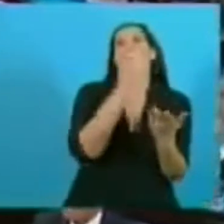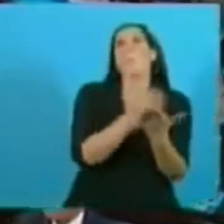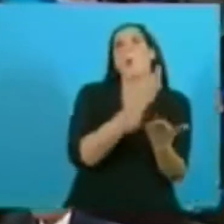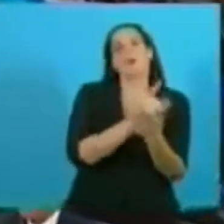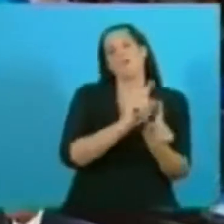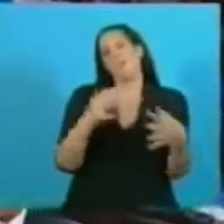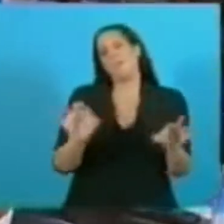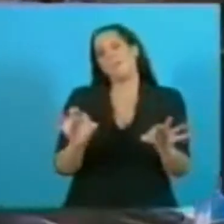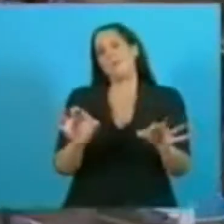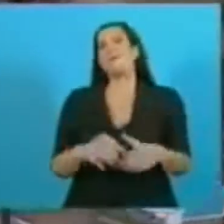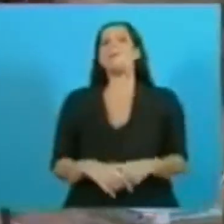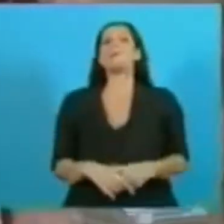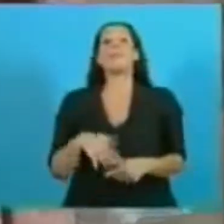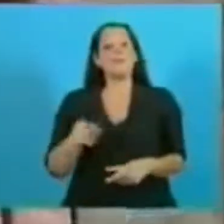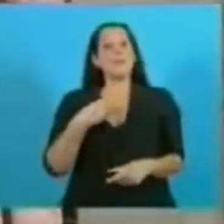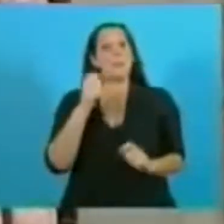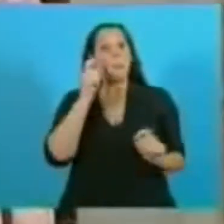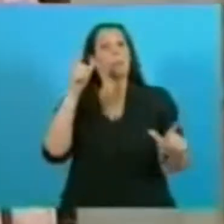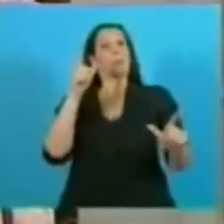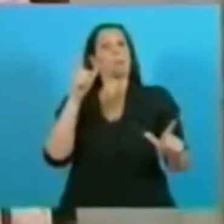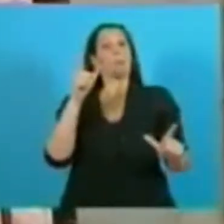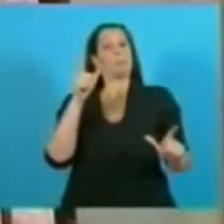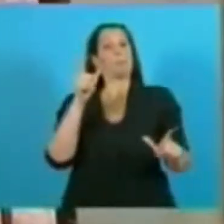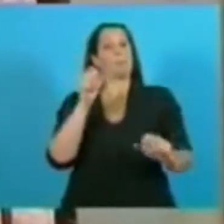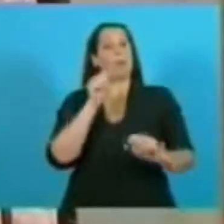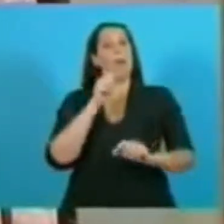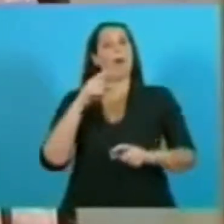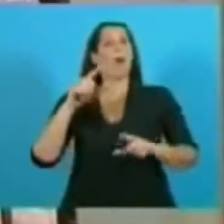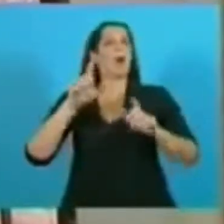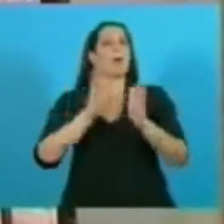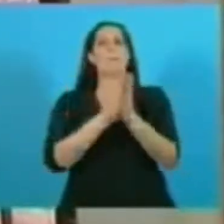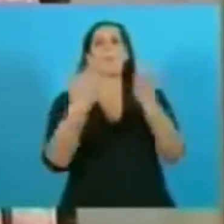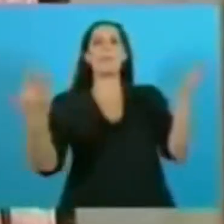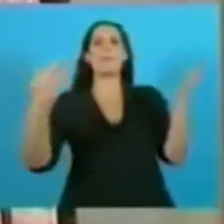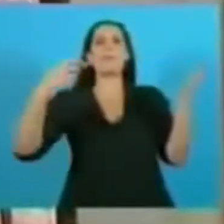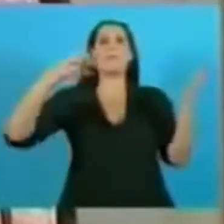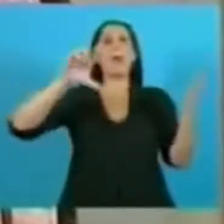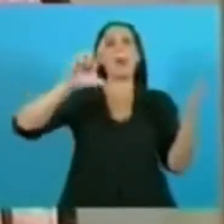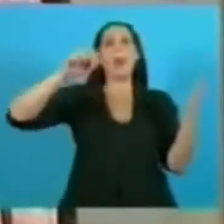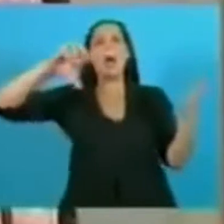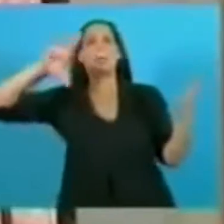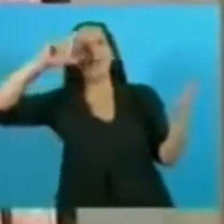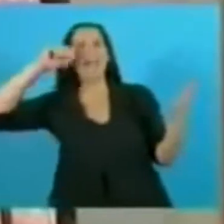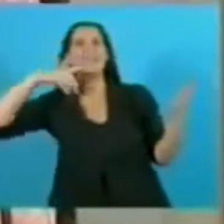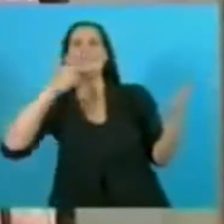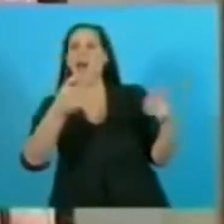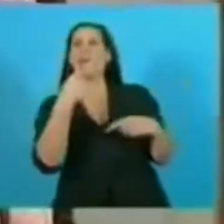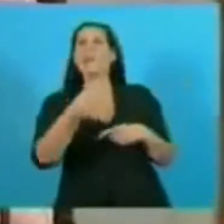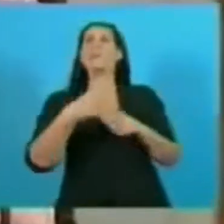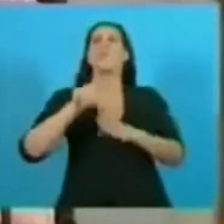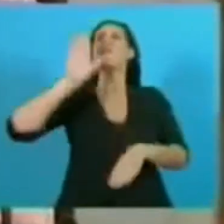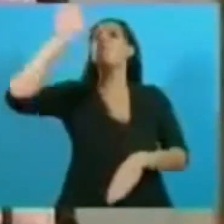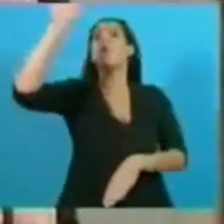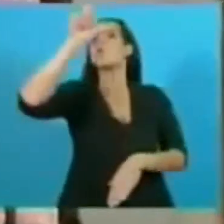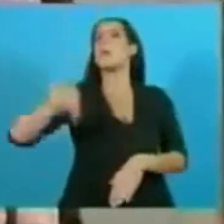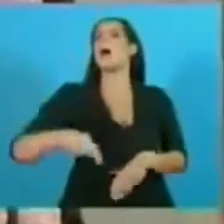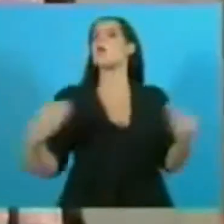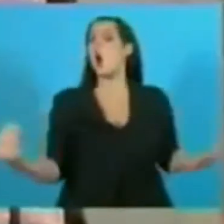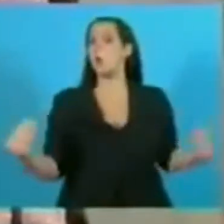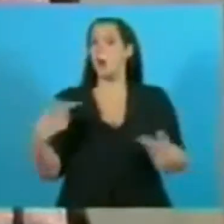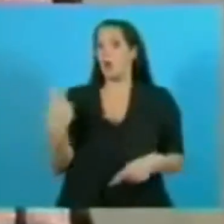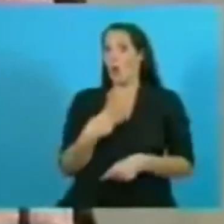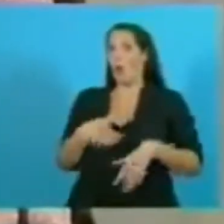Y me llamó la atención la prensa, El País que Viene, y dice, ante la expectativa del mensaje presidencial de